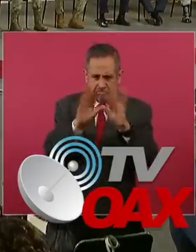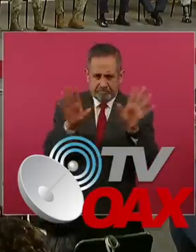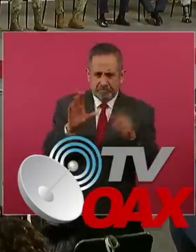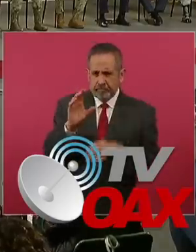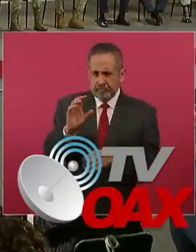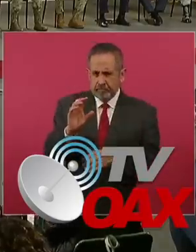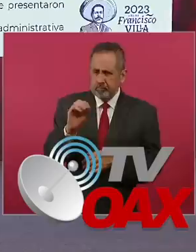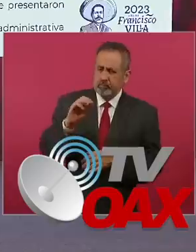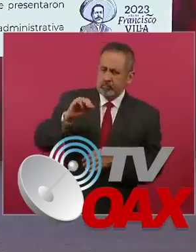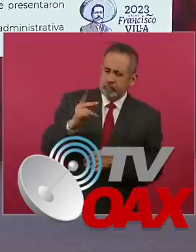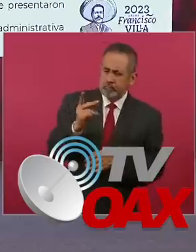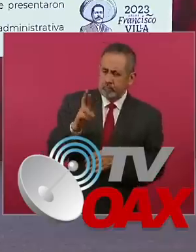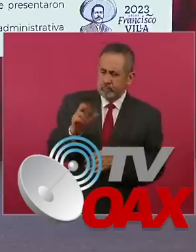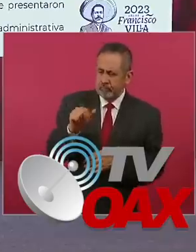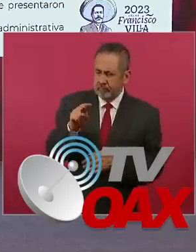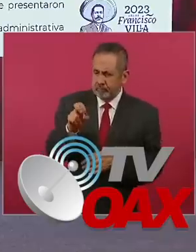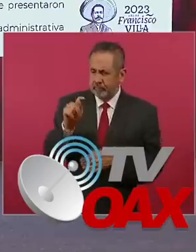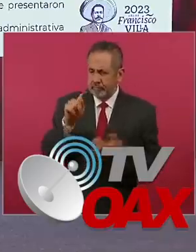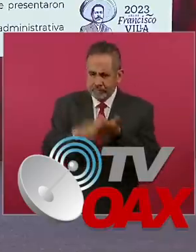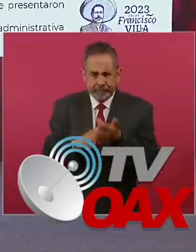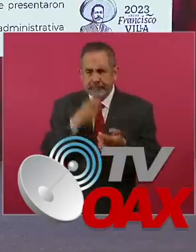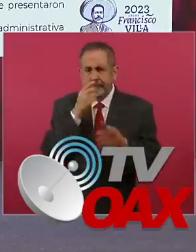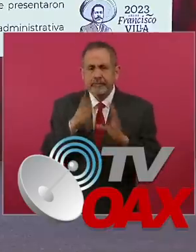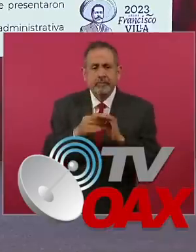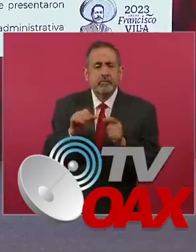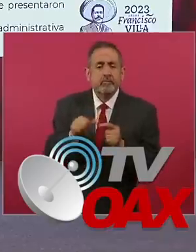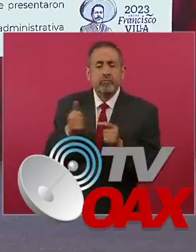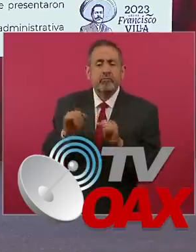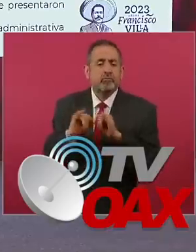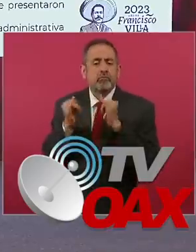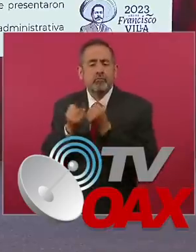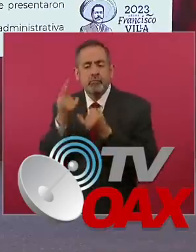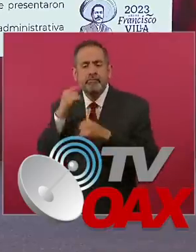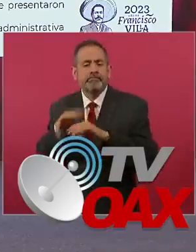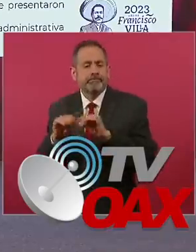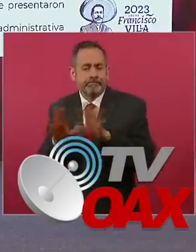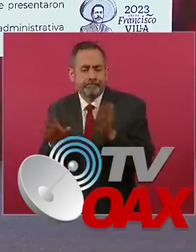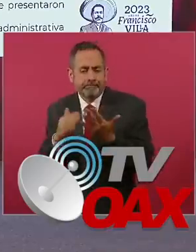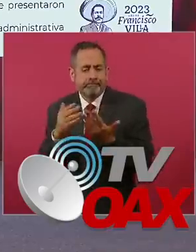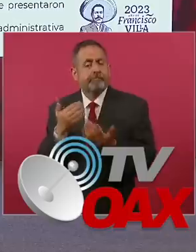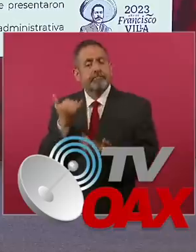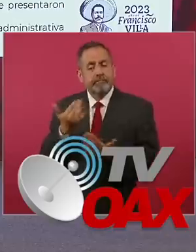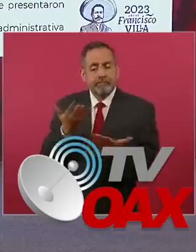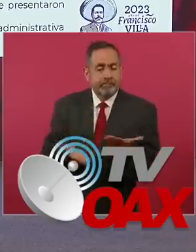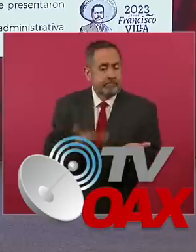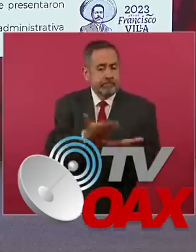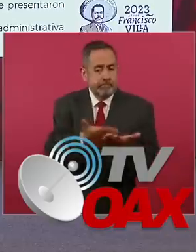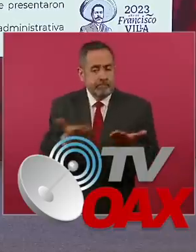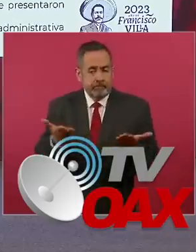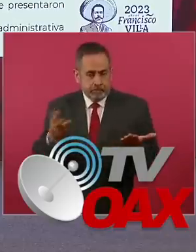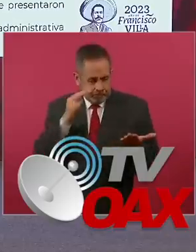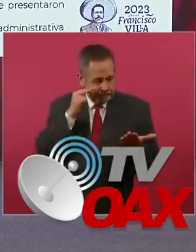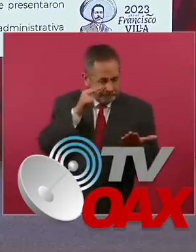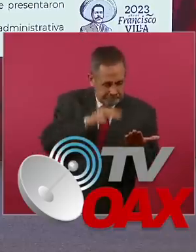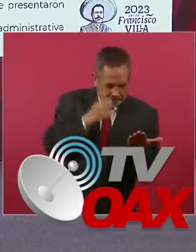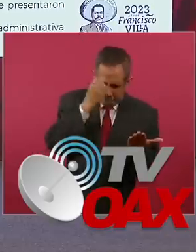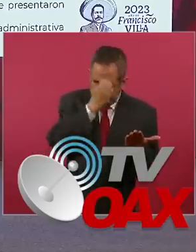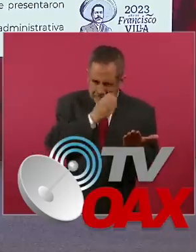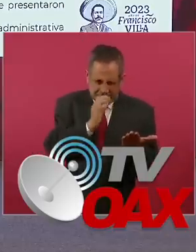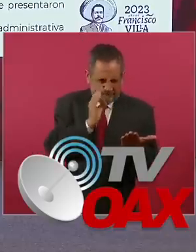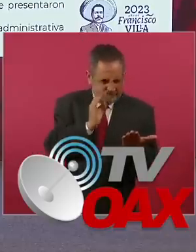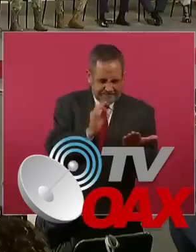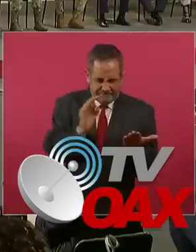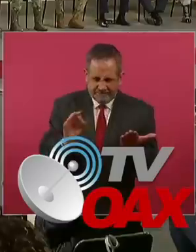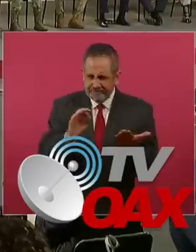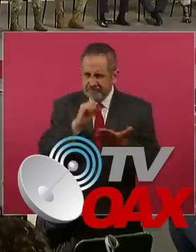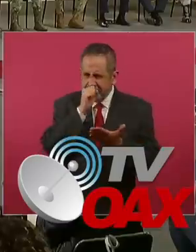Compranet y que haya la junta de aclaraciones, así como las propuestas que tengan una buena revisión técnica,